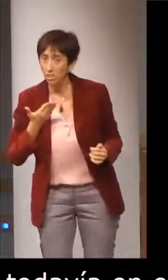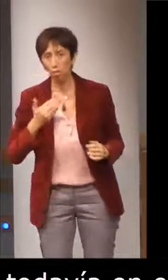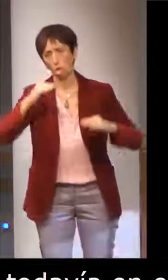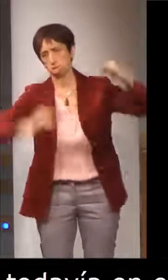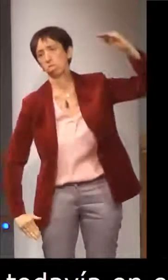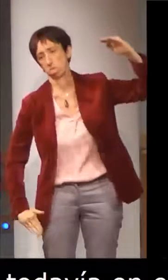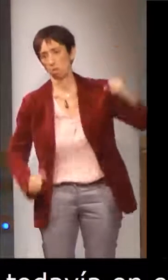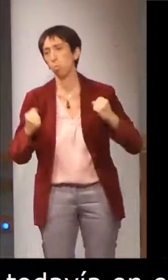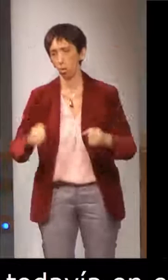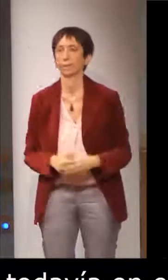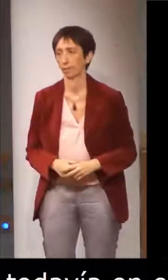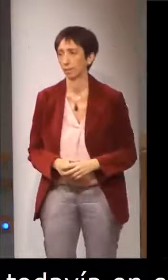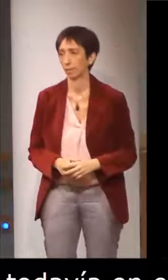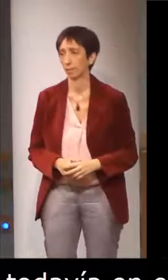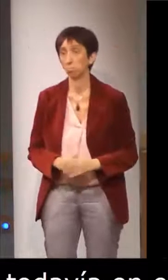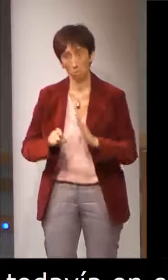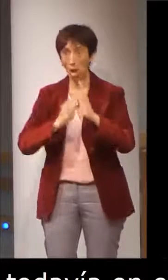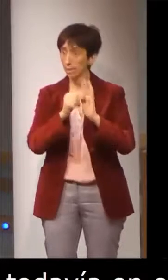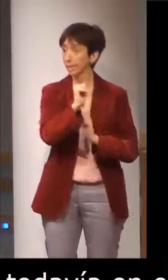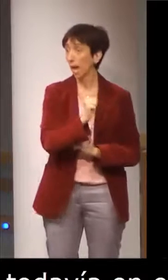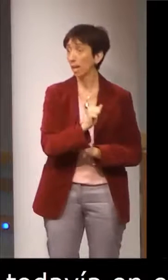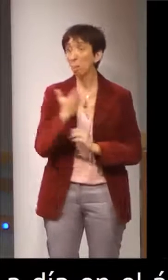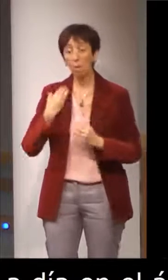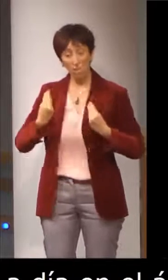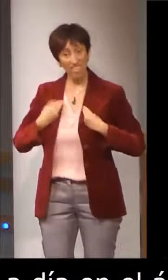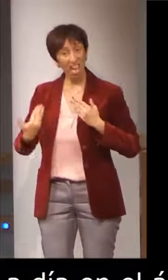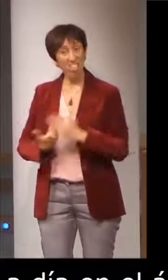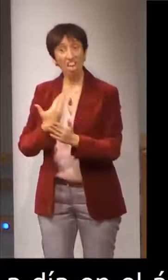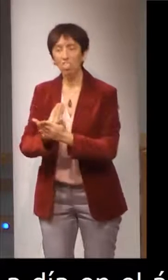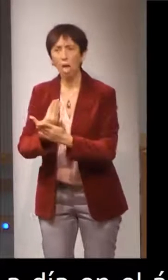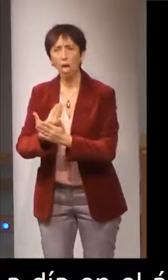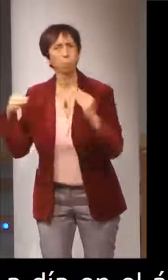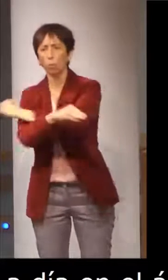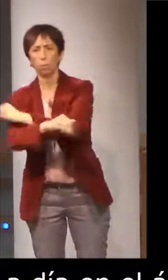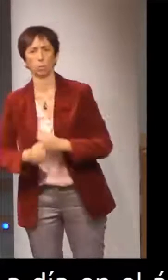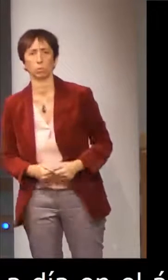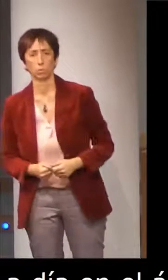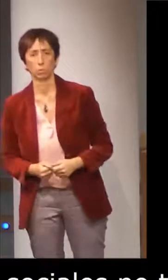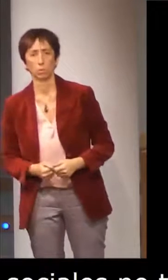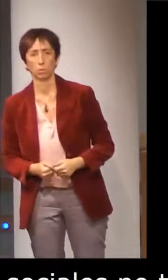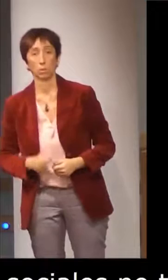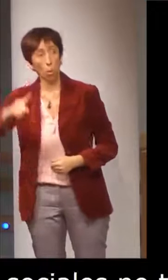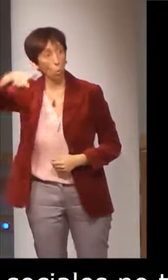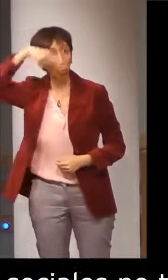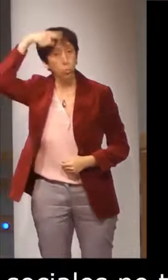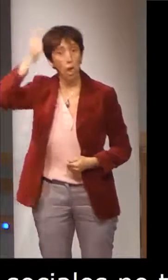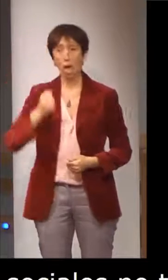sociosanitarios no tenemos todavía ni de lejos la misma accesibilidad que tienen las personas oyentes.